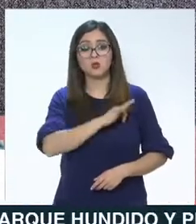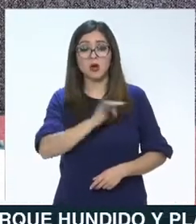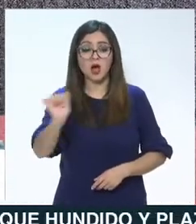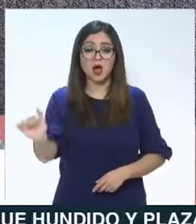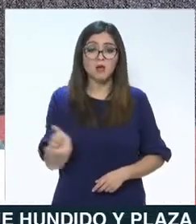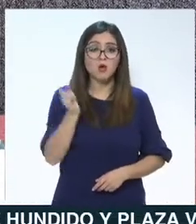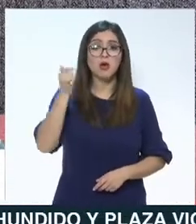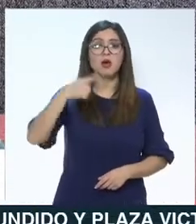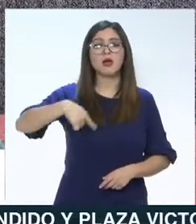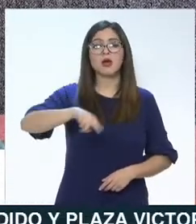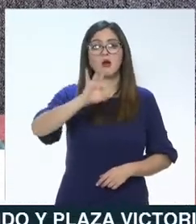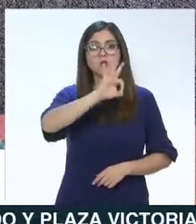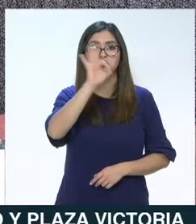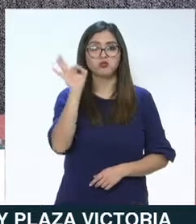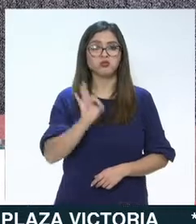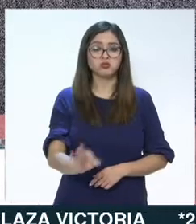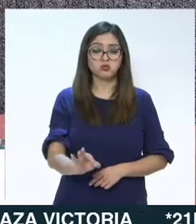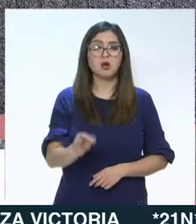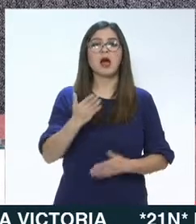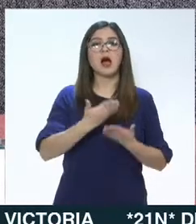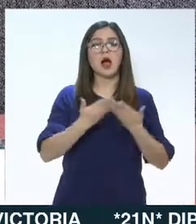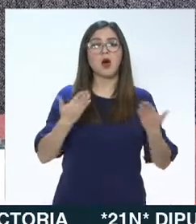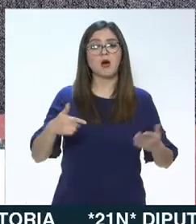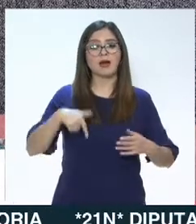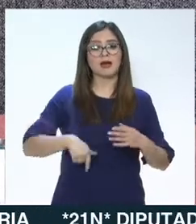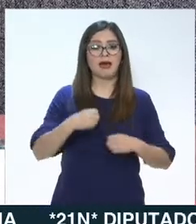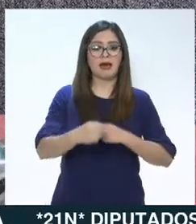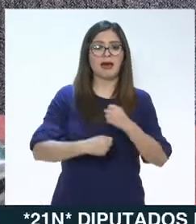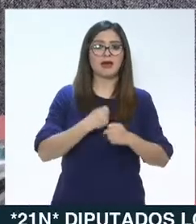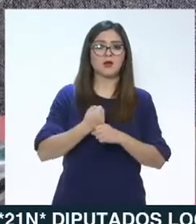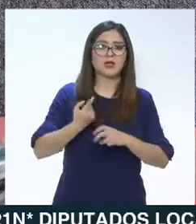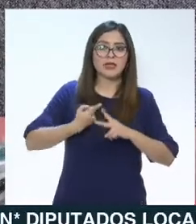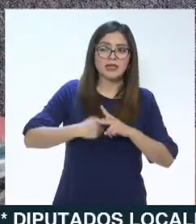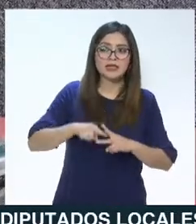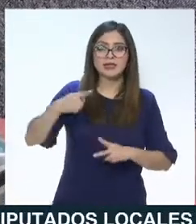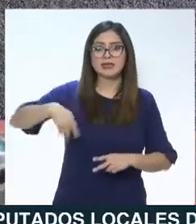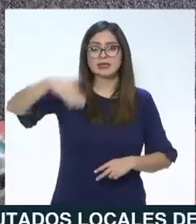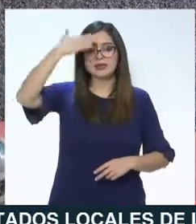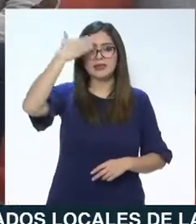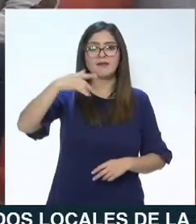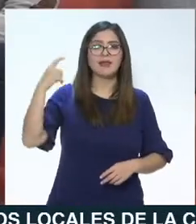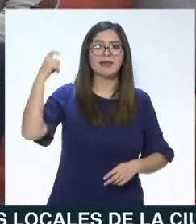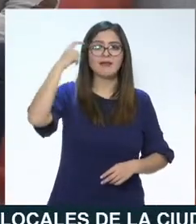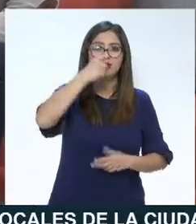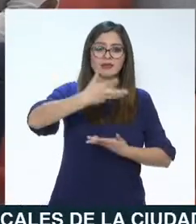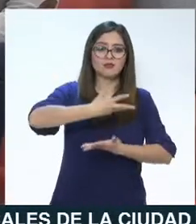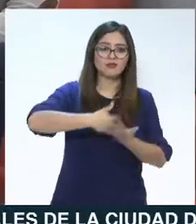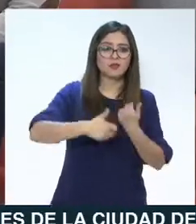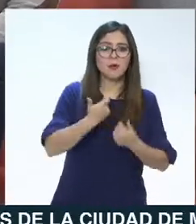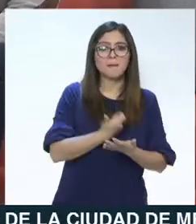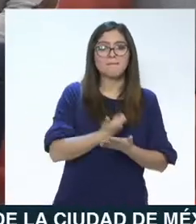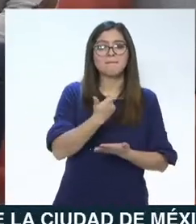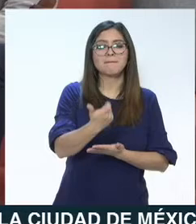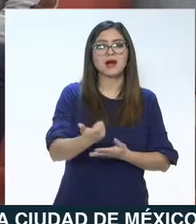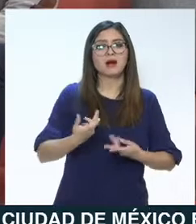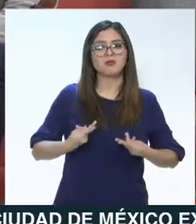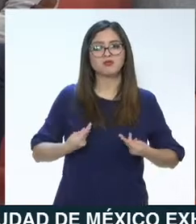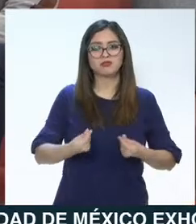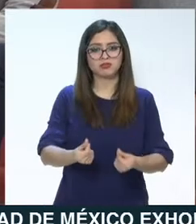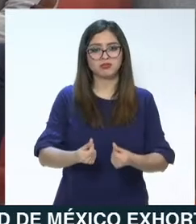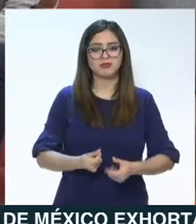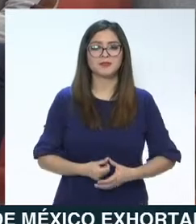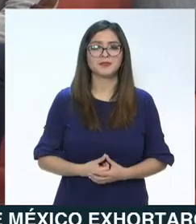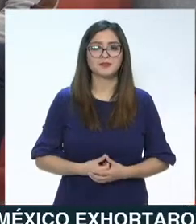ahí alguna buena promoción y sobre todo ahorita iniciando el año, ¿no? Claro que sí. sabemos que es un poco difícil para todos, entonces La cuesta para de enero. lanzar